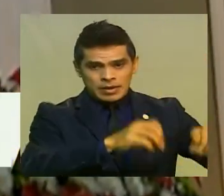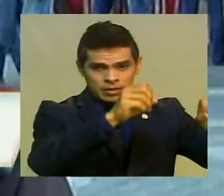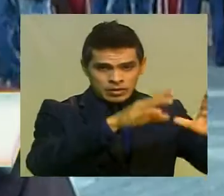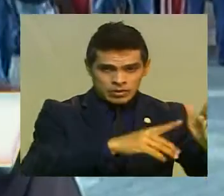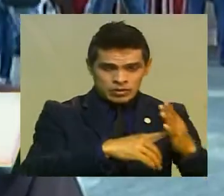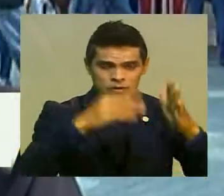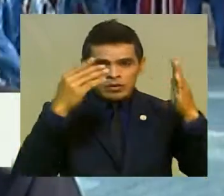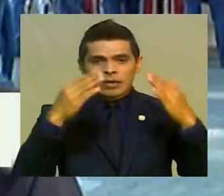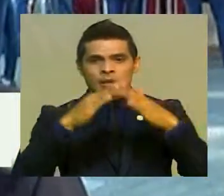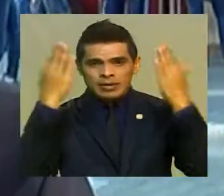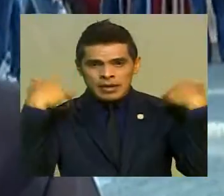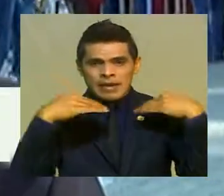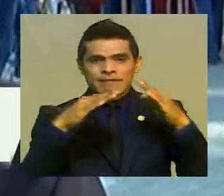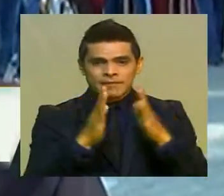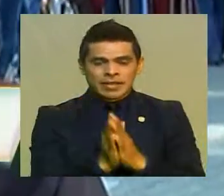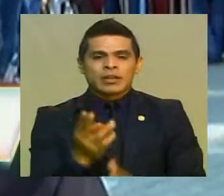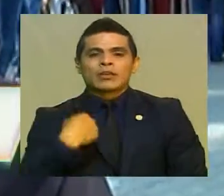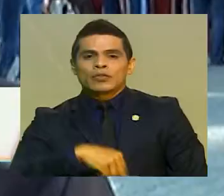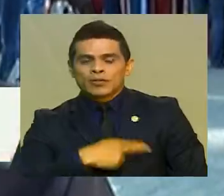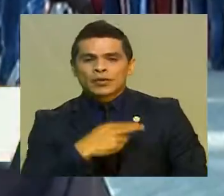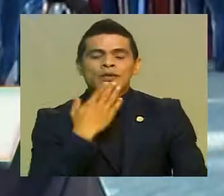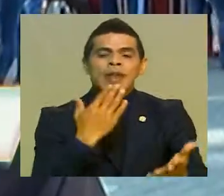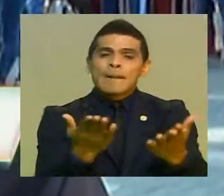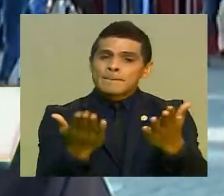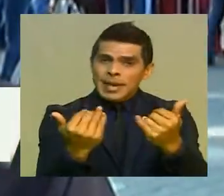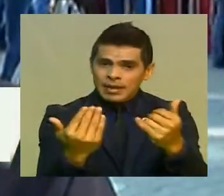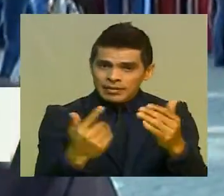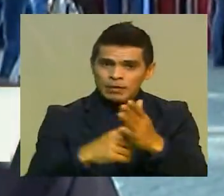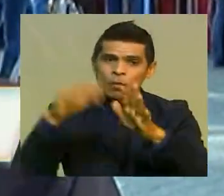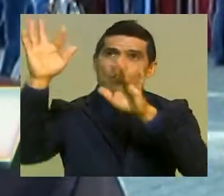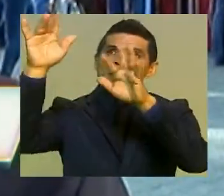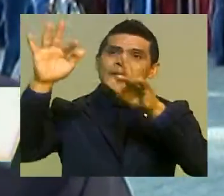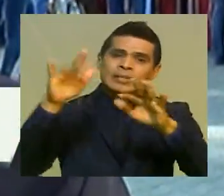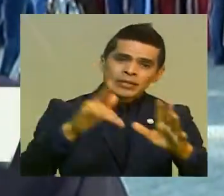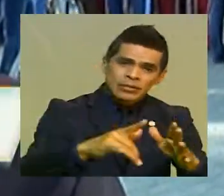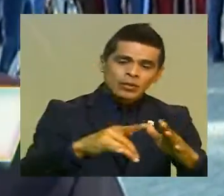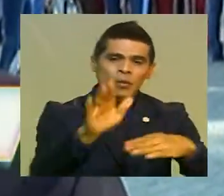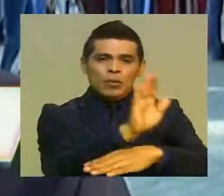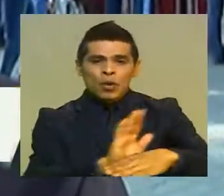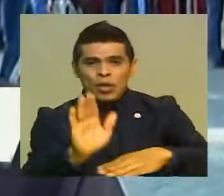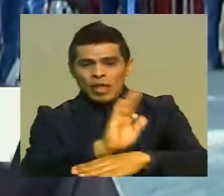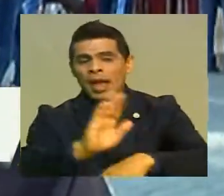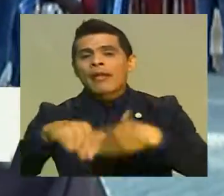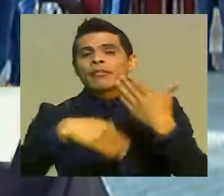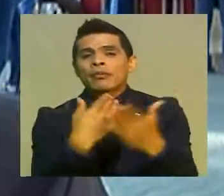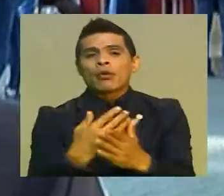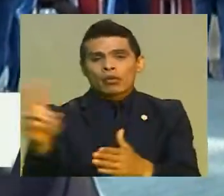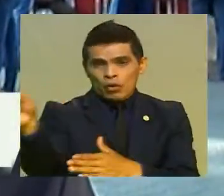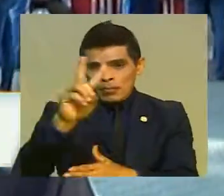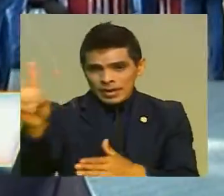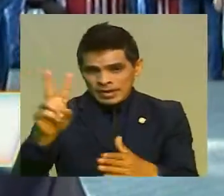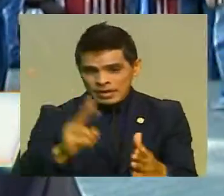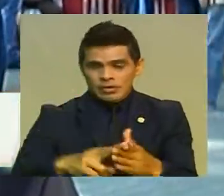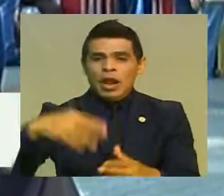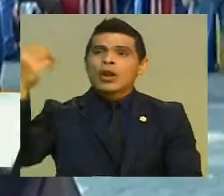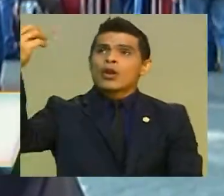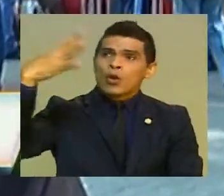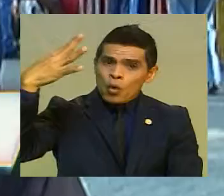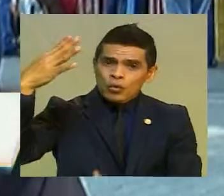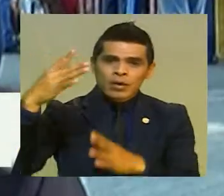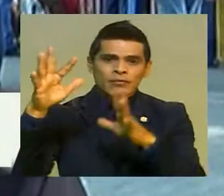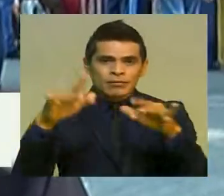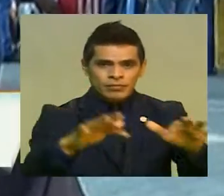quien le pedimos la bendición que nos protege a todos los venezolanos que nos llene de luz sobre